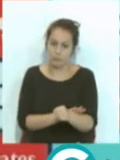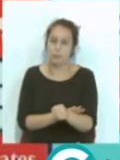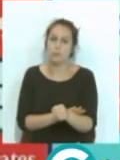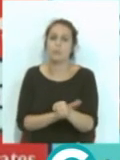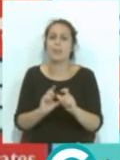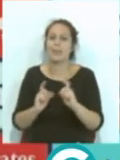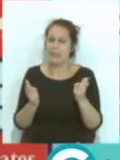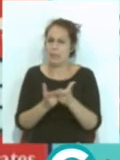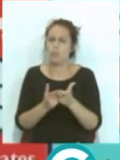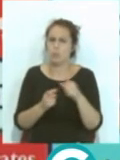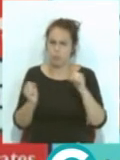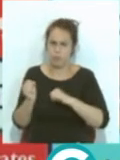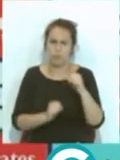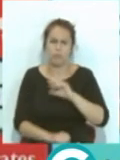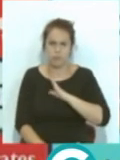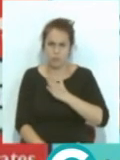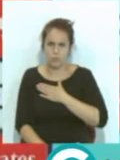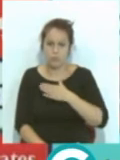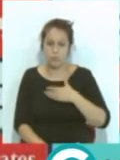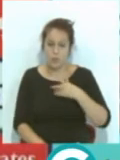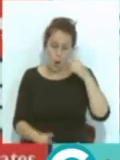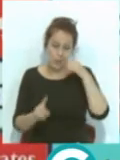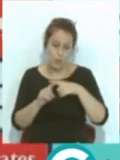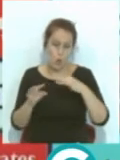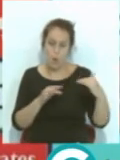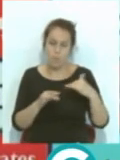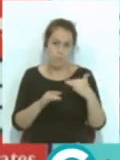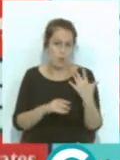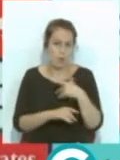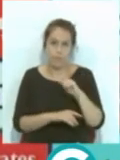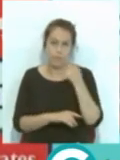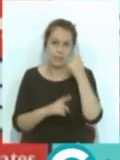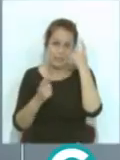equipo competitivo mañana y para intentar ganar el partido, eso sí.